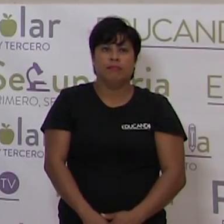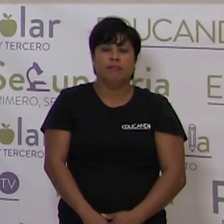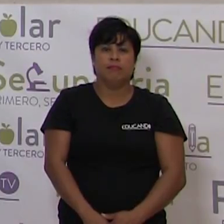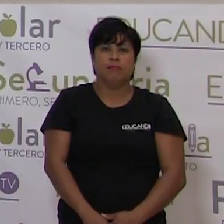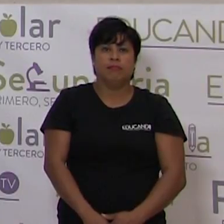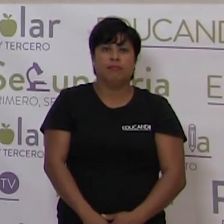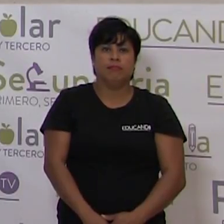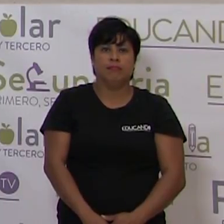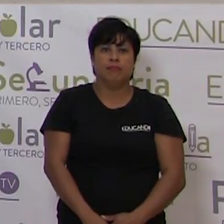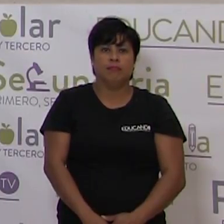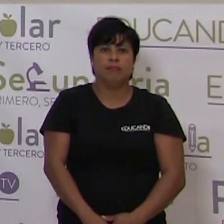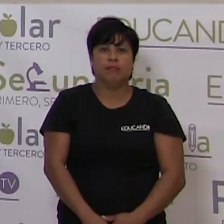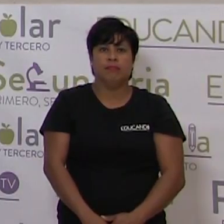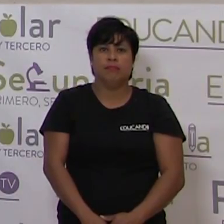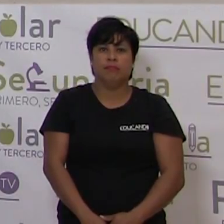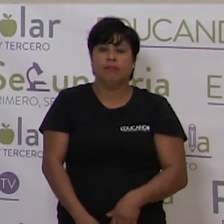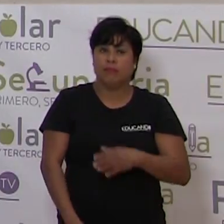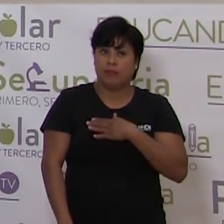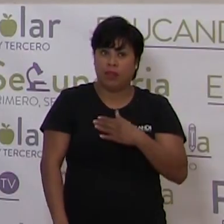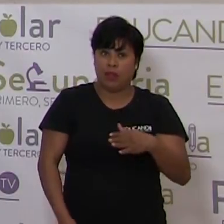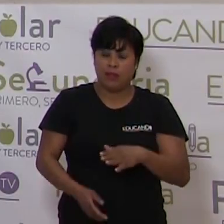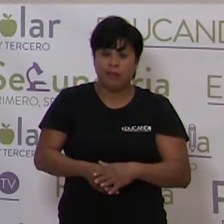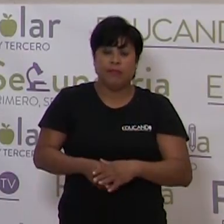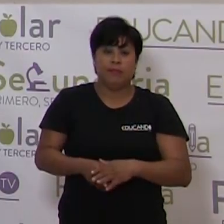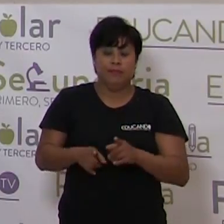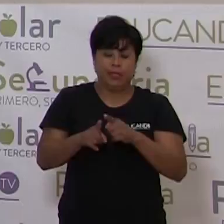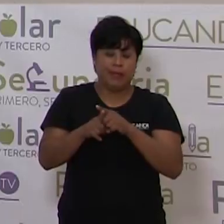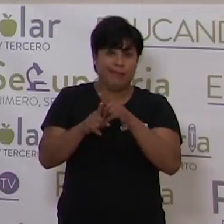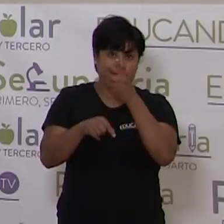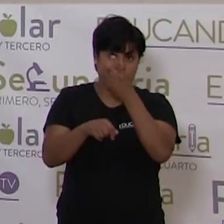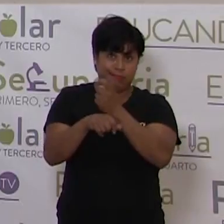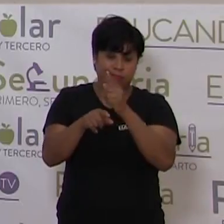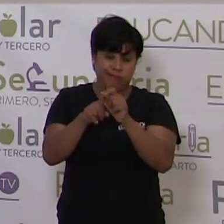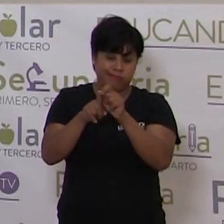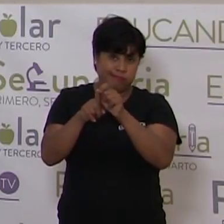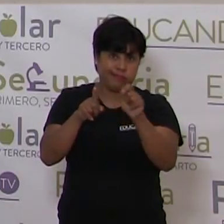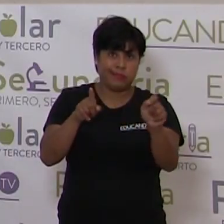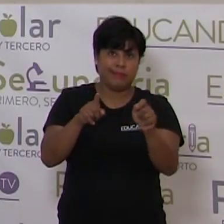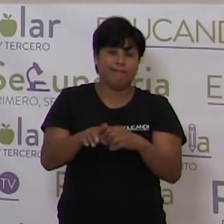Bueno, el segmento, un primer segmento,